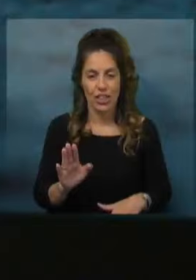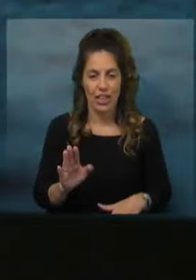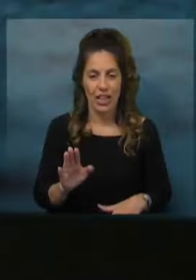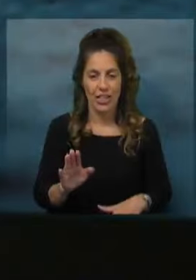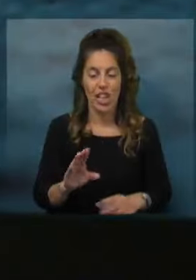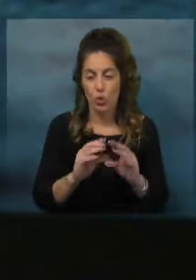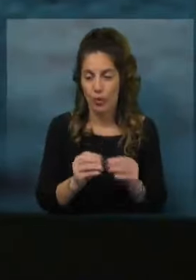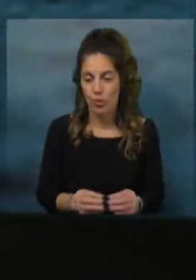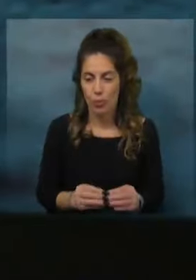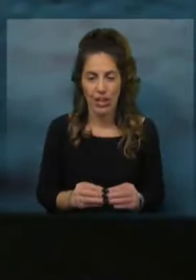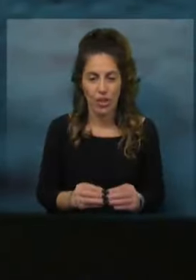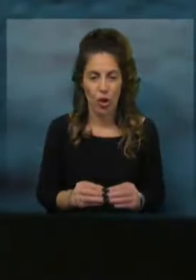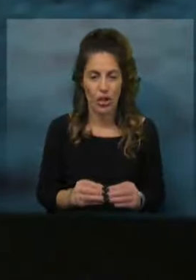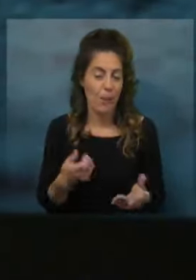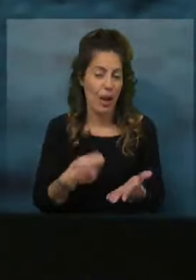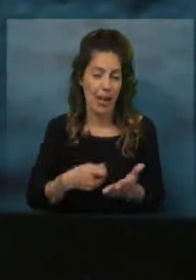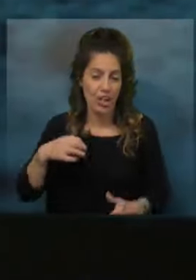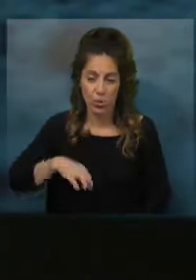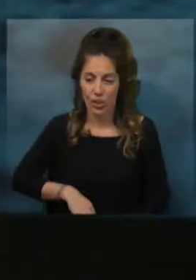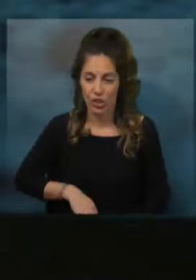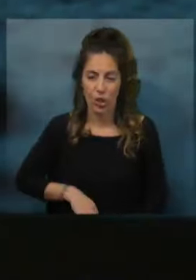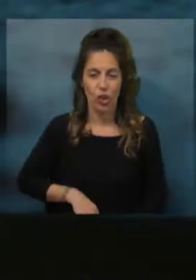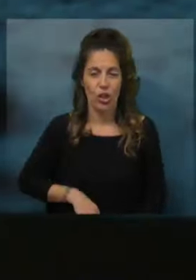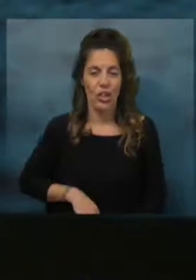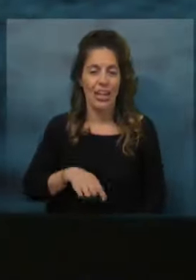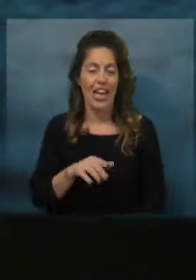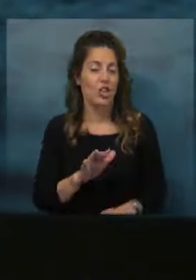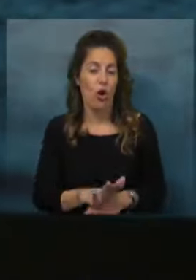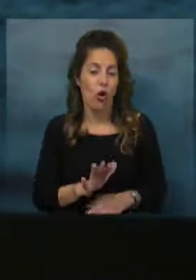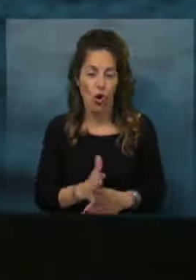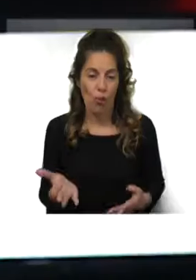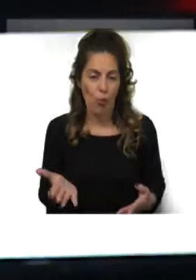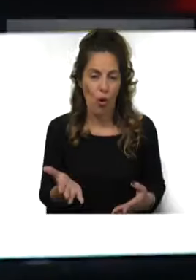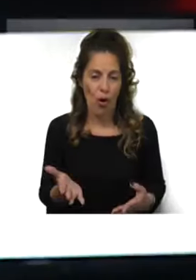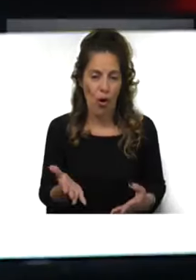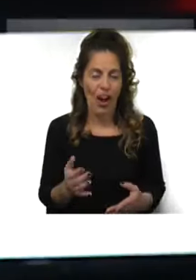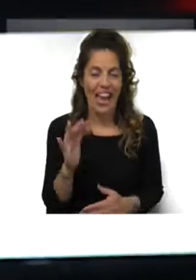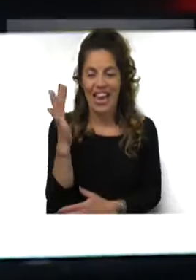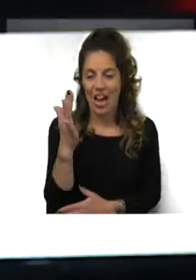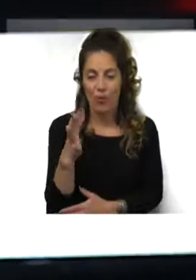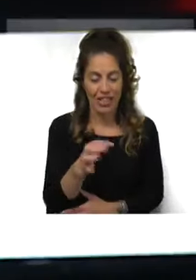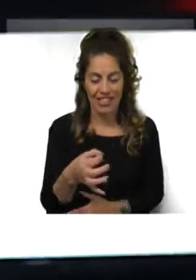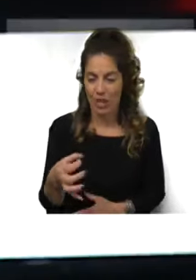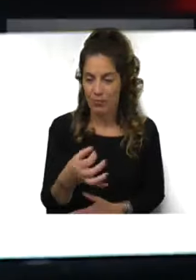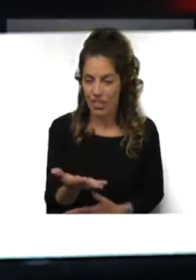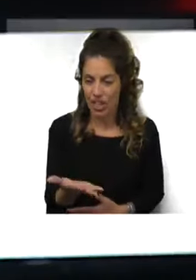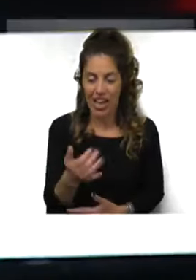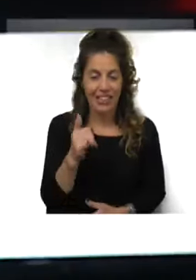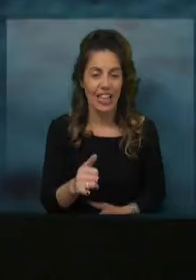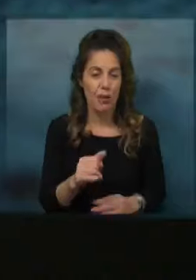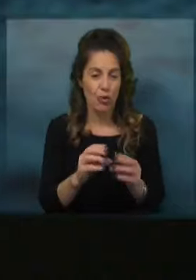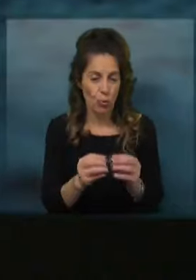su presupuesto se va en sueldos Y esto es como el árbol y la semilla no porque claro tenemos un